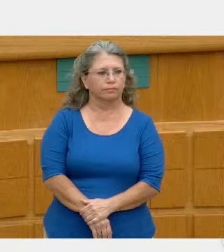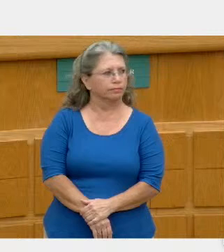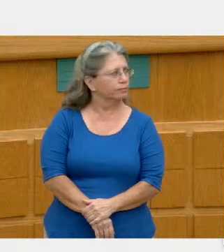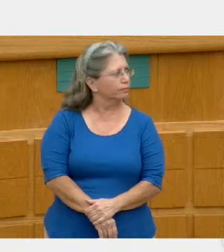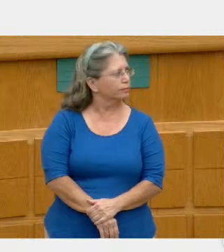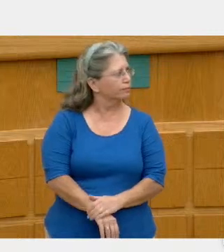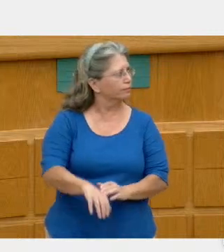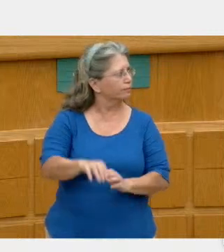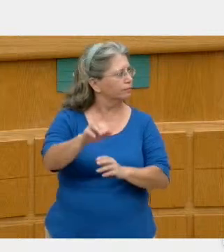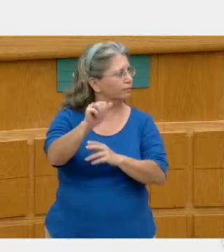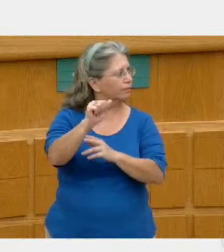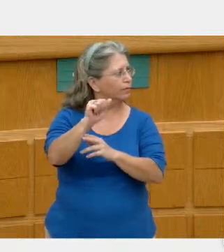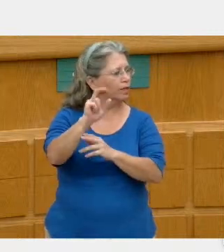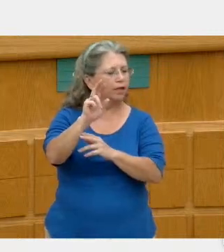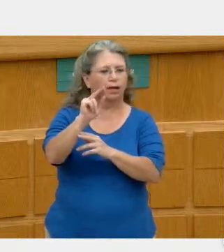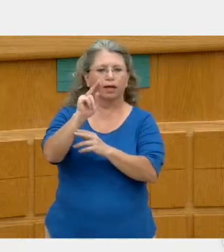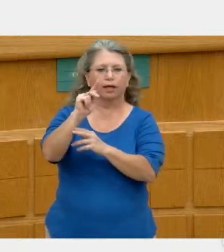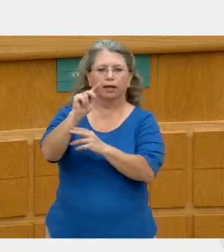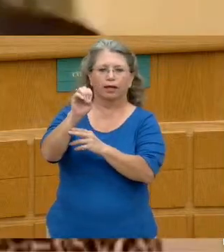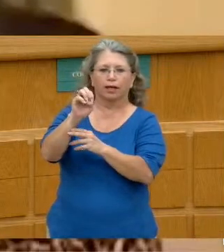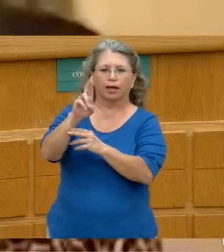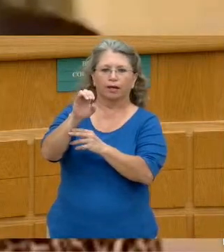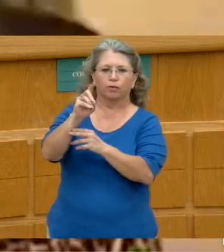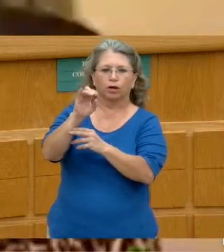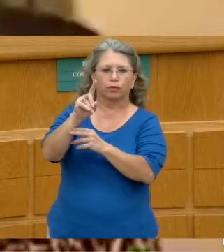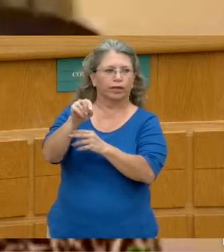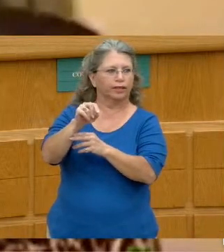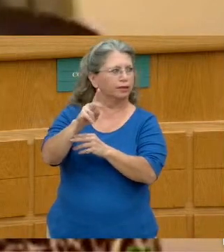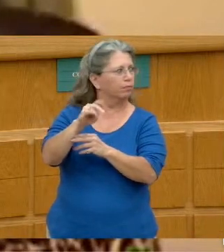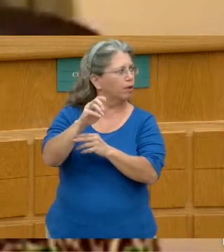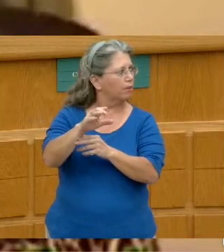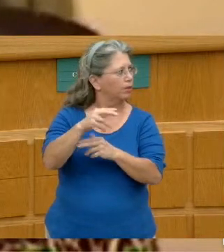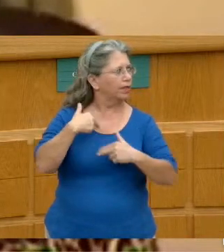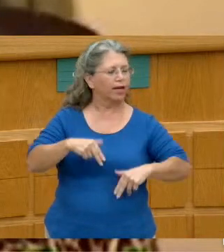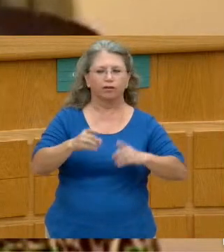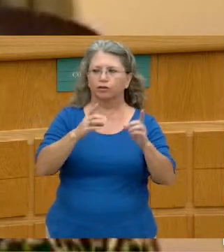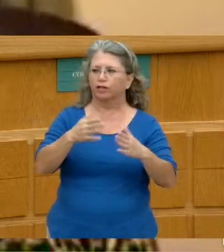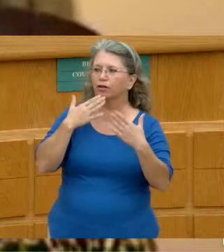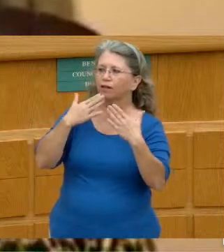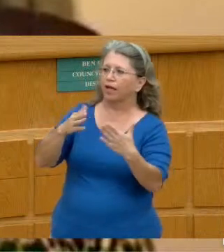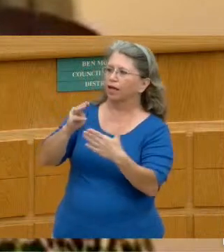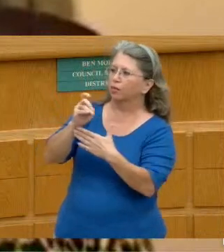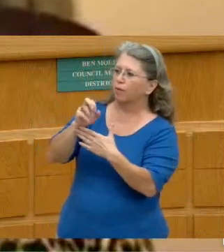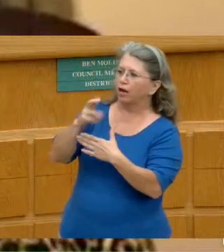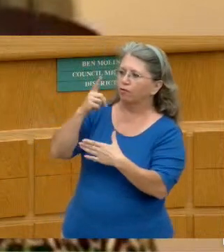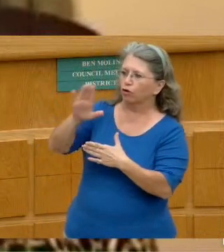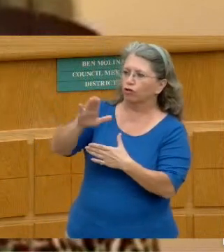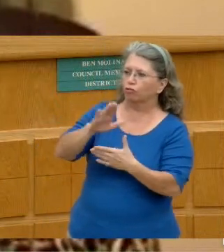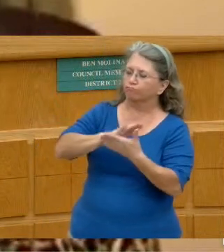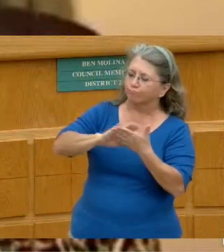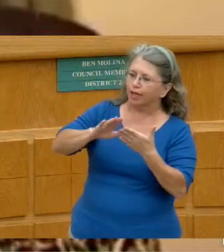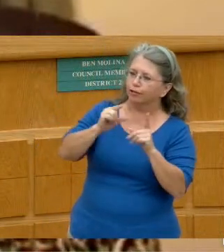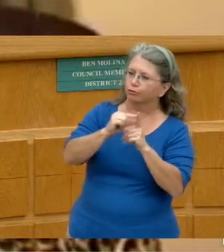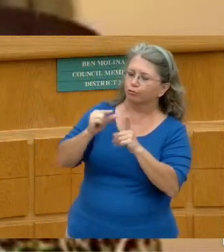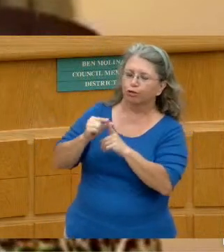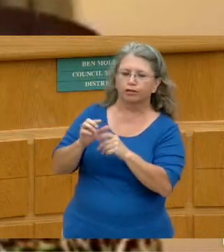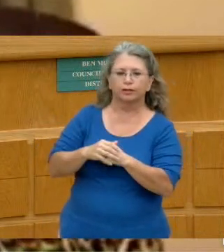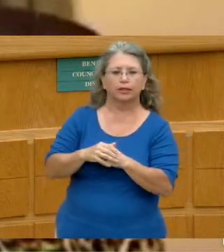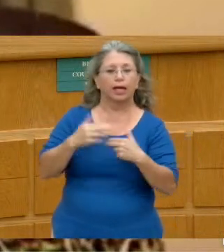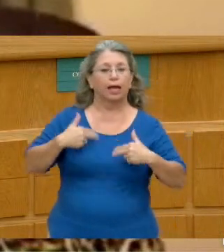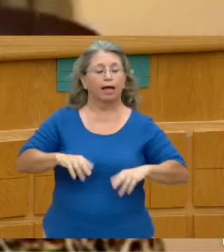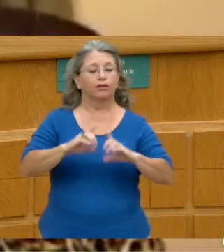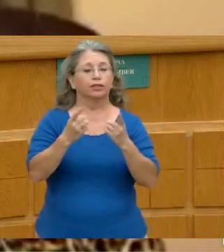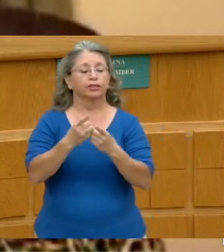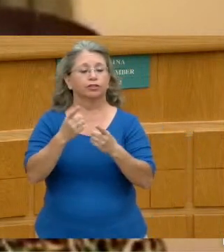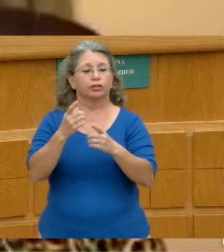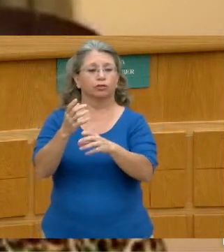Annette Rodriguez, Public Health Director. Thank you, Mayor, for those kind words. The Health District received confirmation of